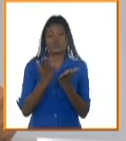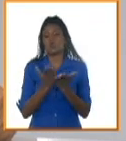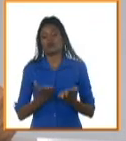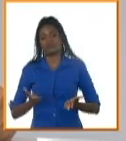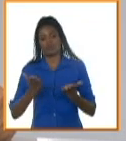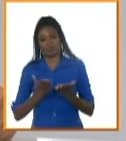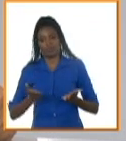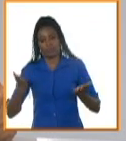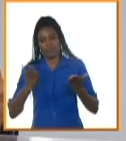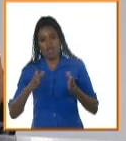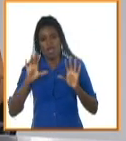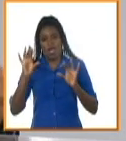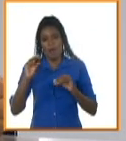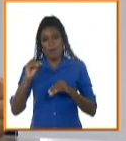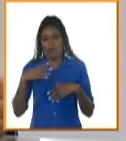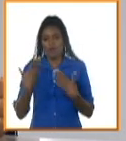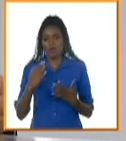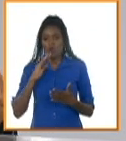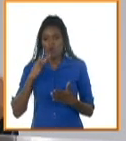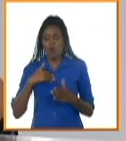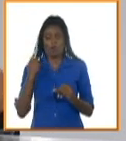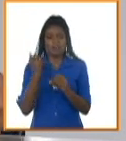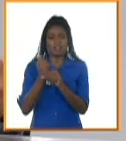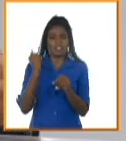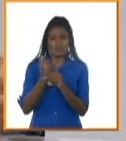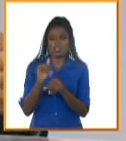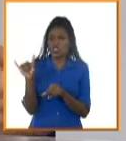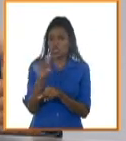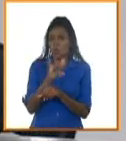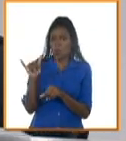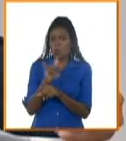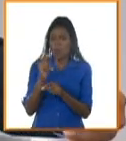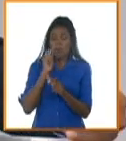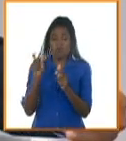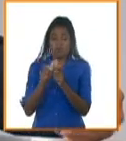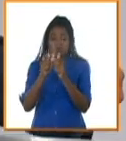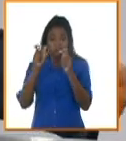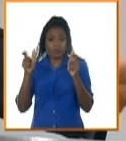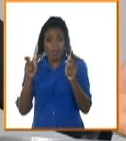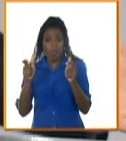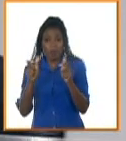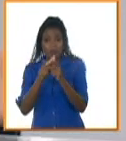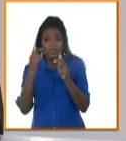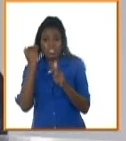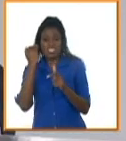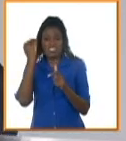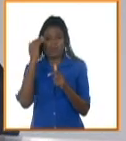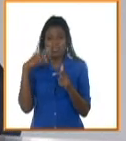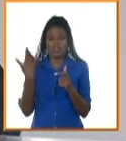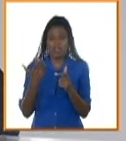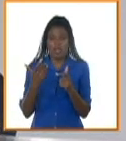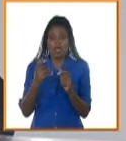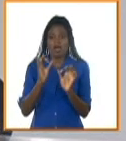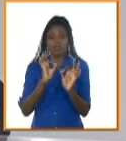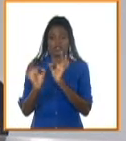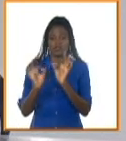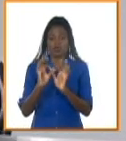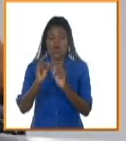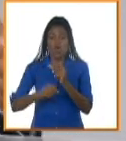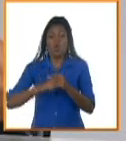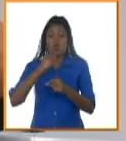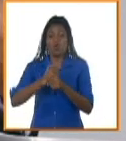hablar también de cómo venimos trabajando también en lograr mayores niveles de seguridad en el uso de estas plataformas de pago